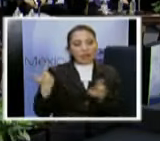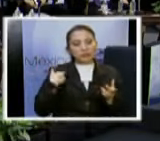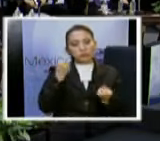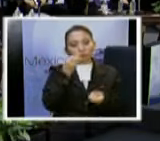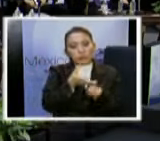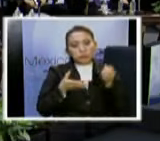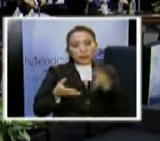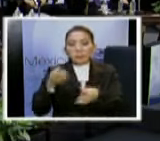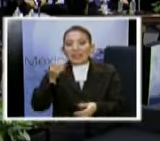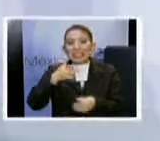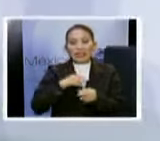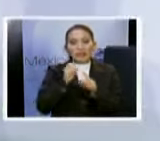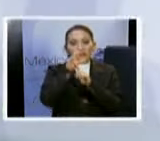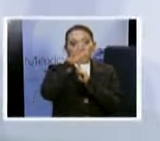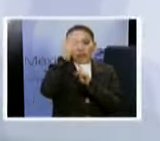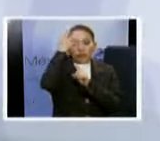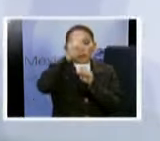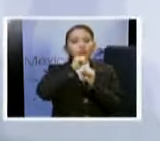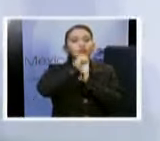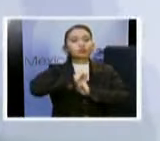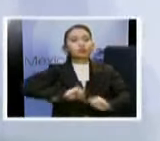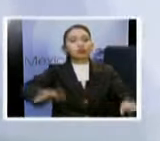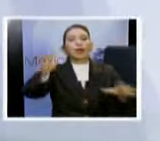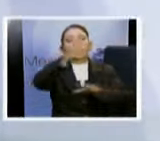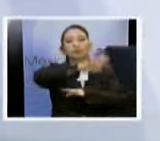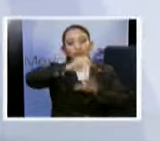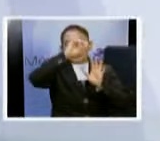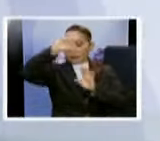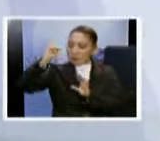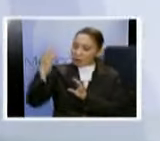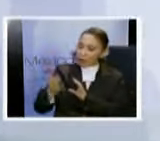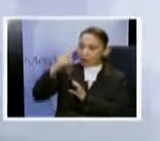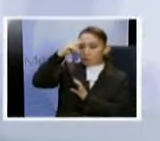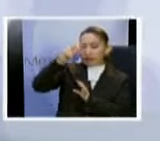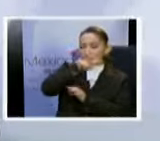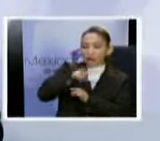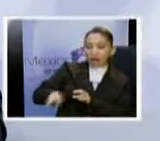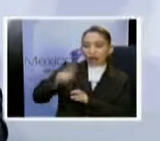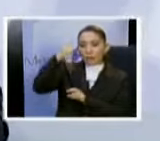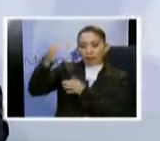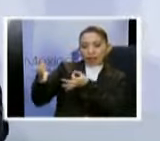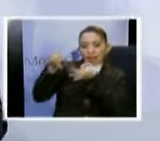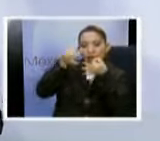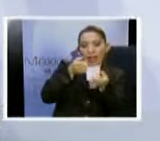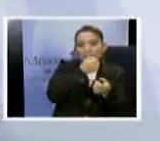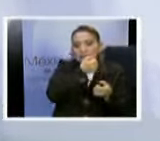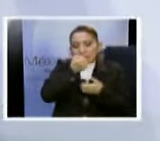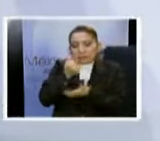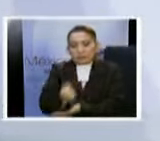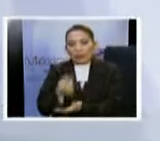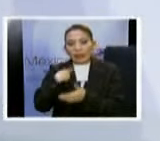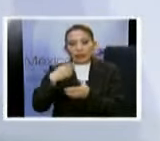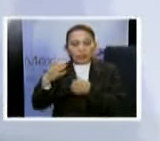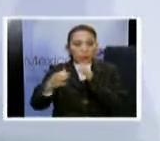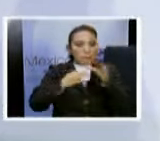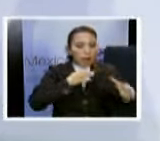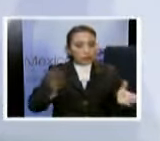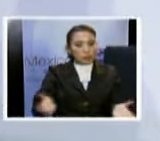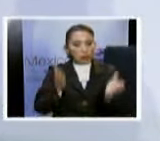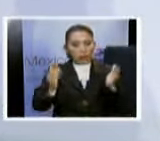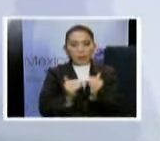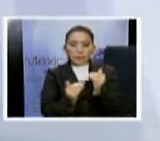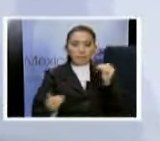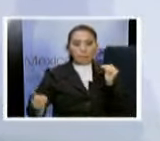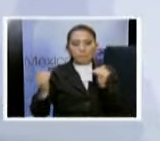y potenciar el impacto de las campañas de promoción de la imagen de México a los efectos de atraer inversiones, incentivar el comercio e